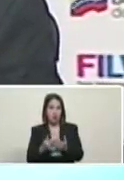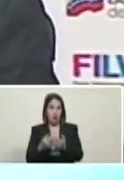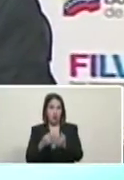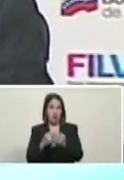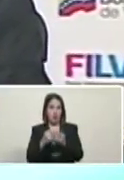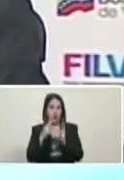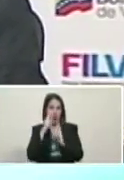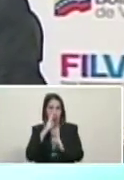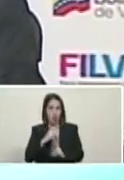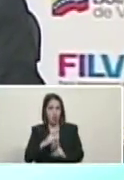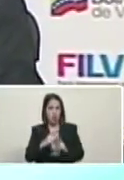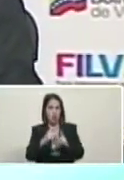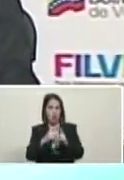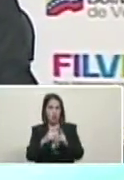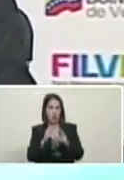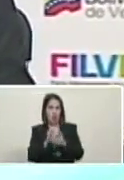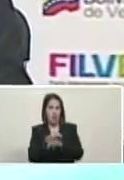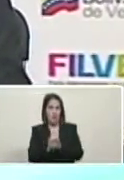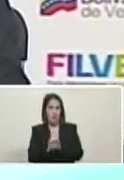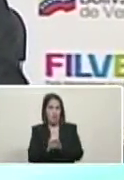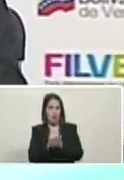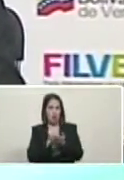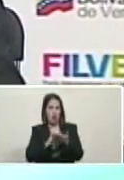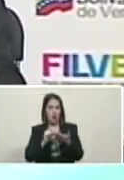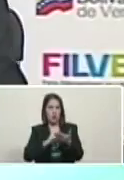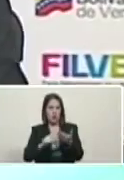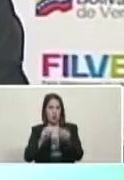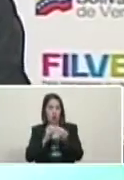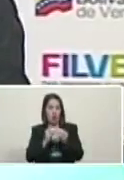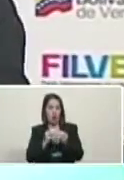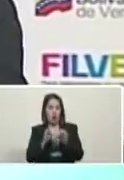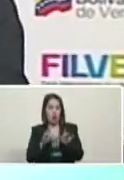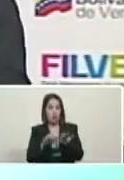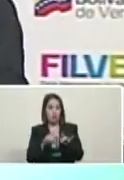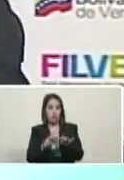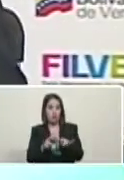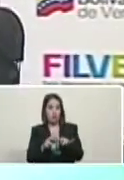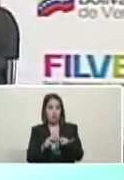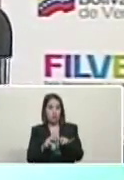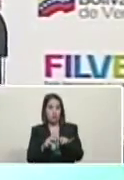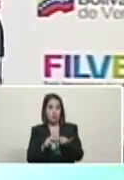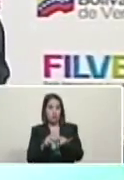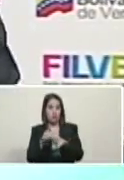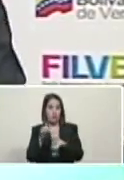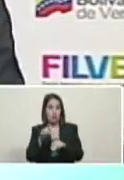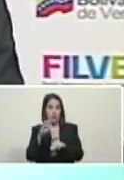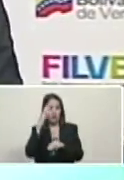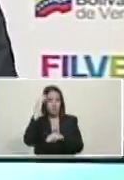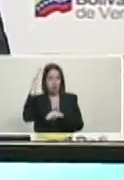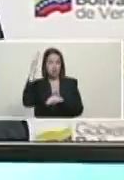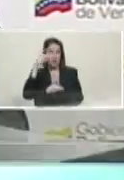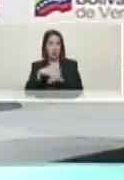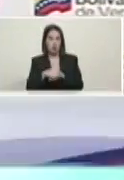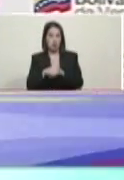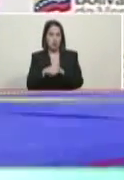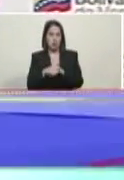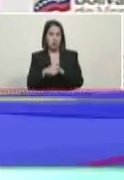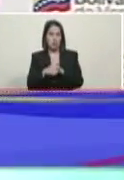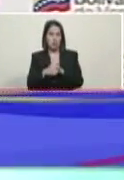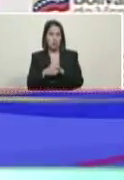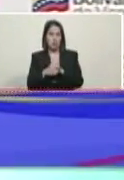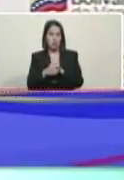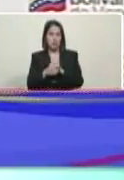compañero, escritor, editor y soñador, sobre todo soñador.